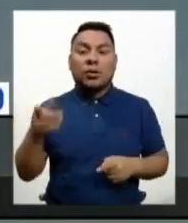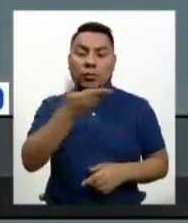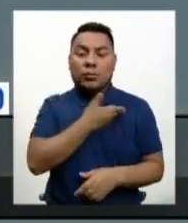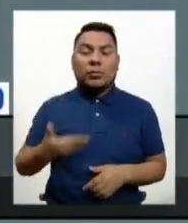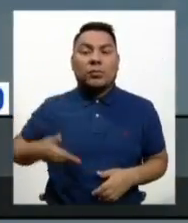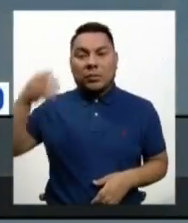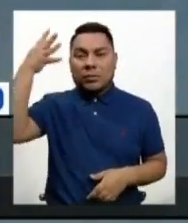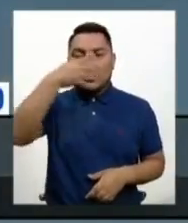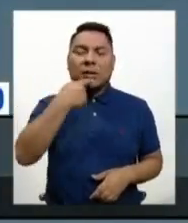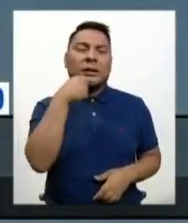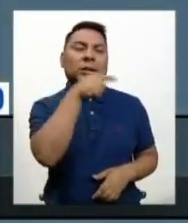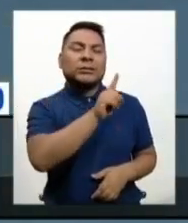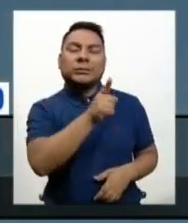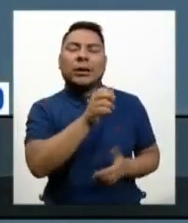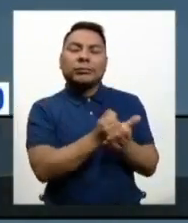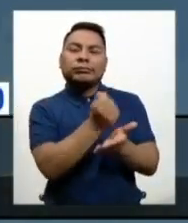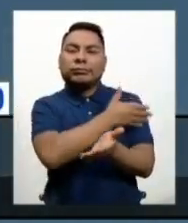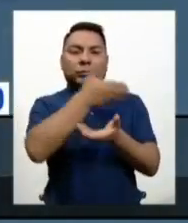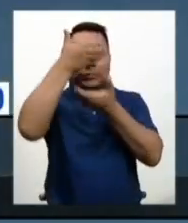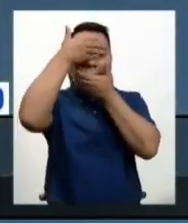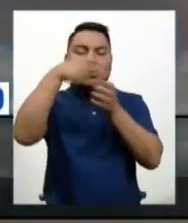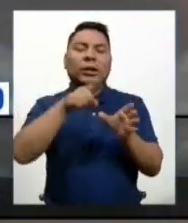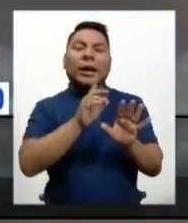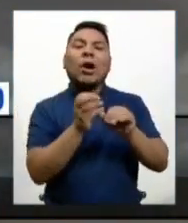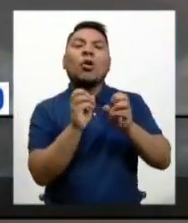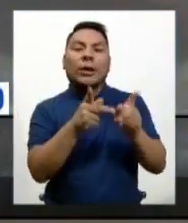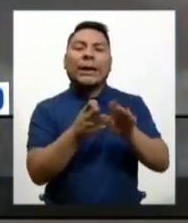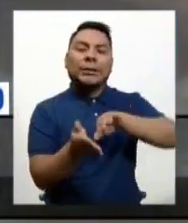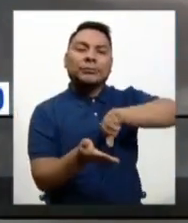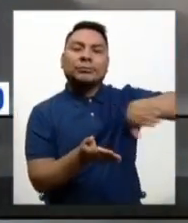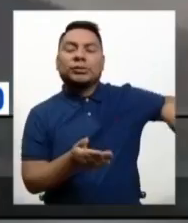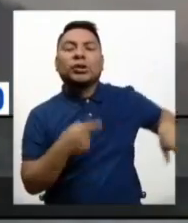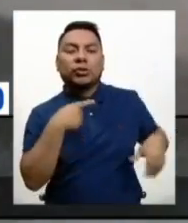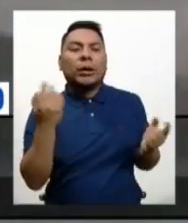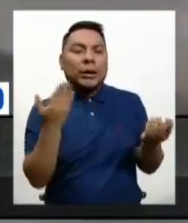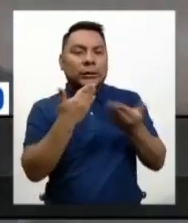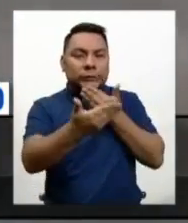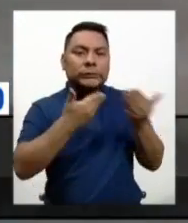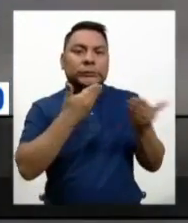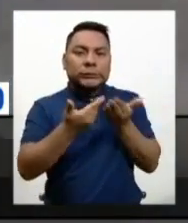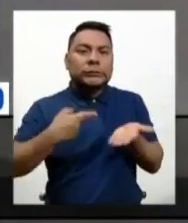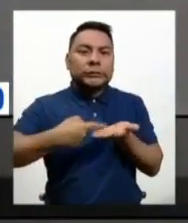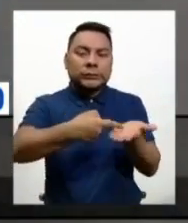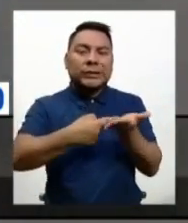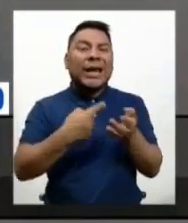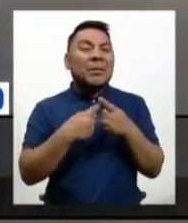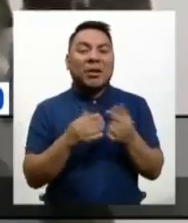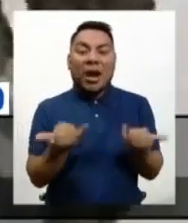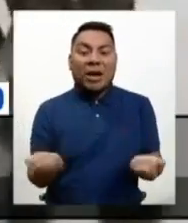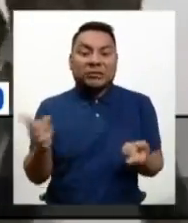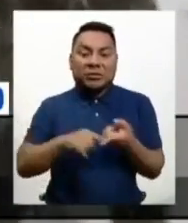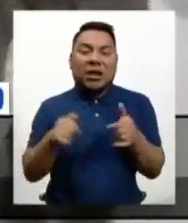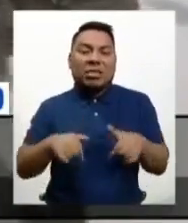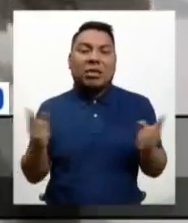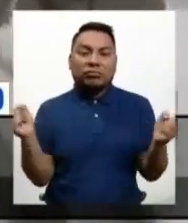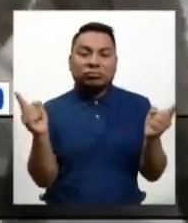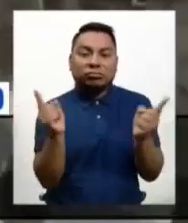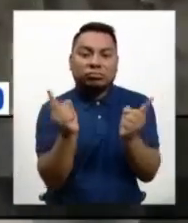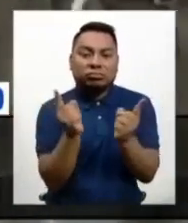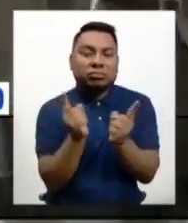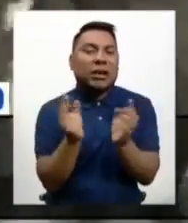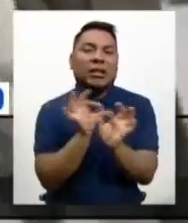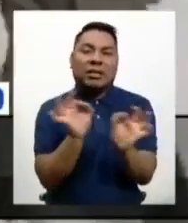retiró esta oscura denominación para impulsar las negociaciones que pongan fin al programa nuclear, algo que no ha sucedido hasta hoy. Con esta